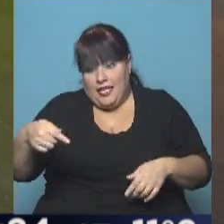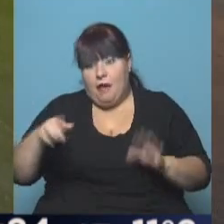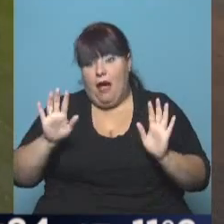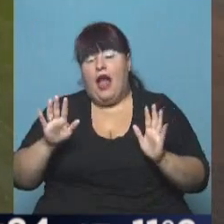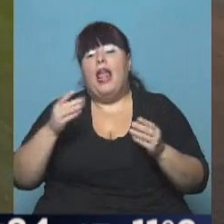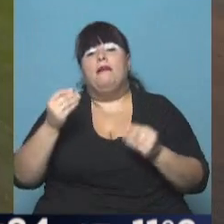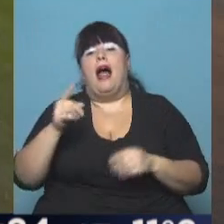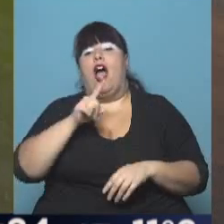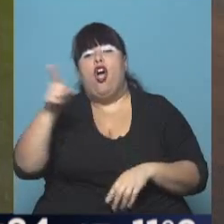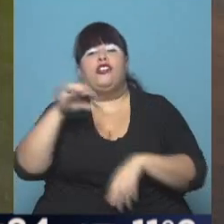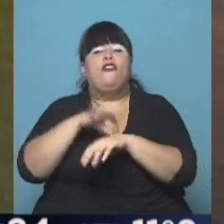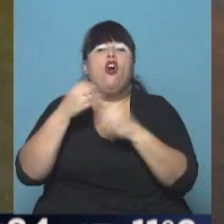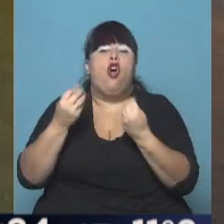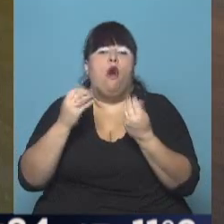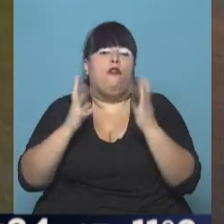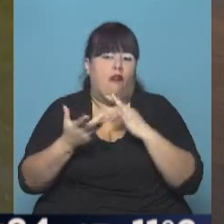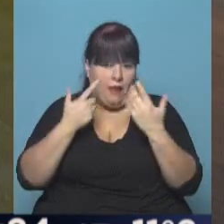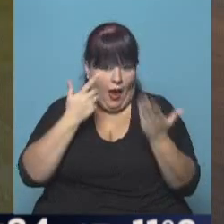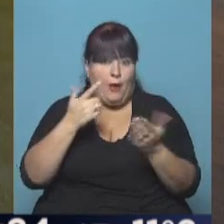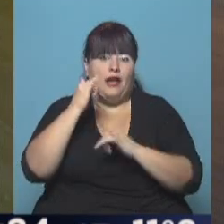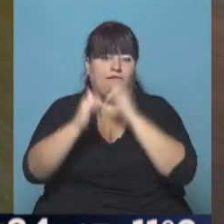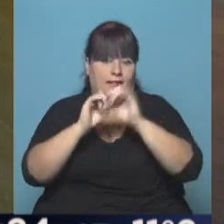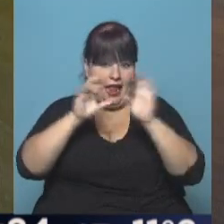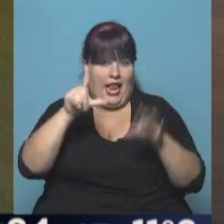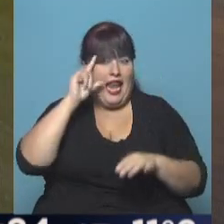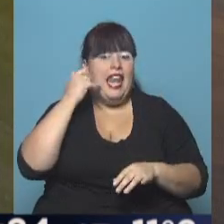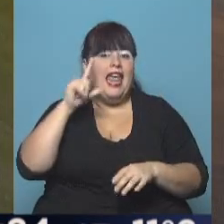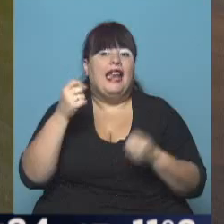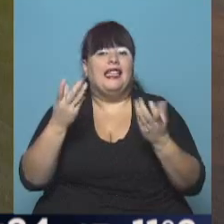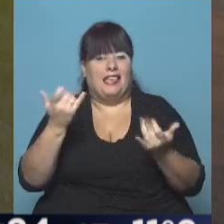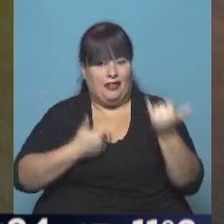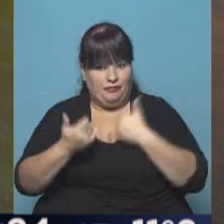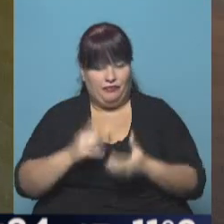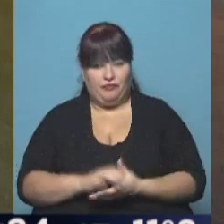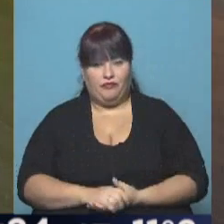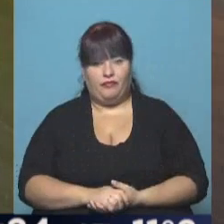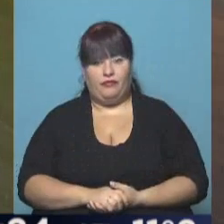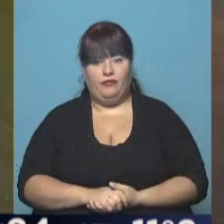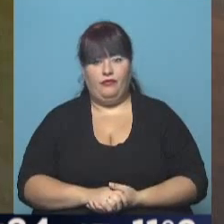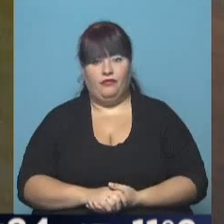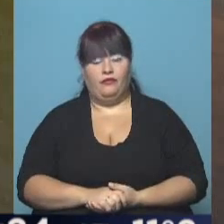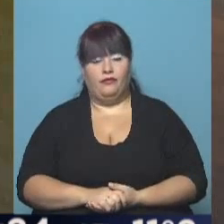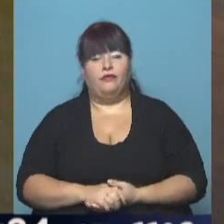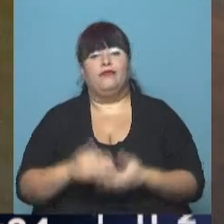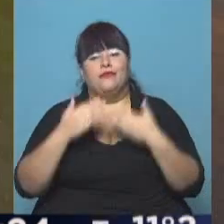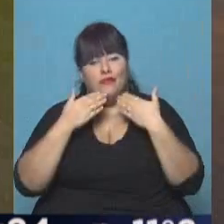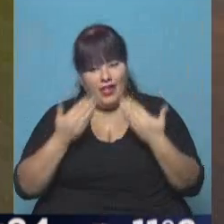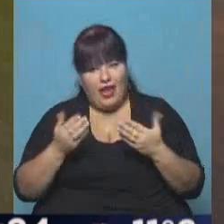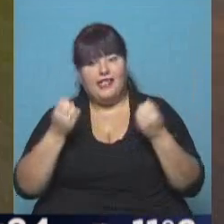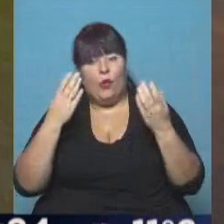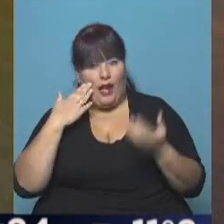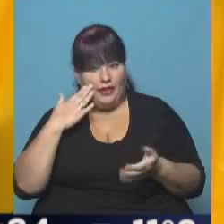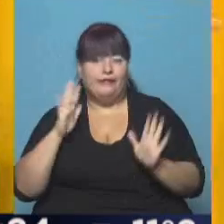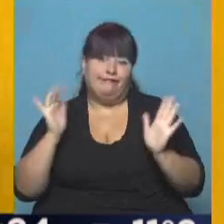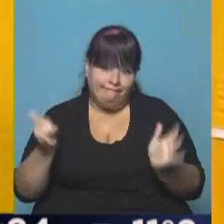para no enfermarnos que es lo que debemos hacer bueno escuchamos atentamente a la isla de la tele ya te escuchaba gracias muy buenas tardes